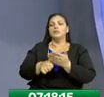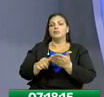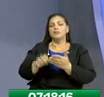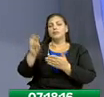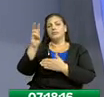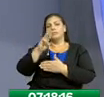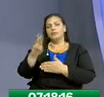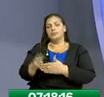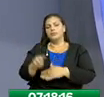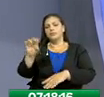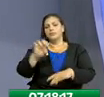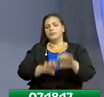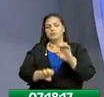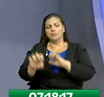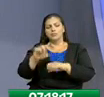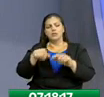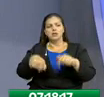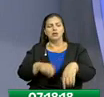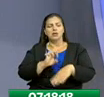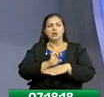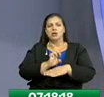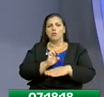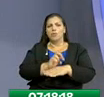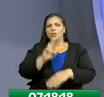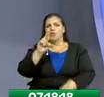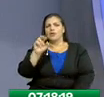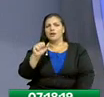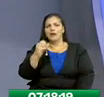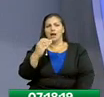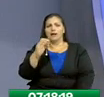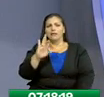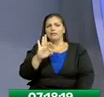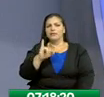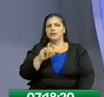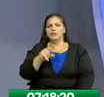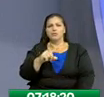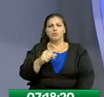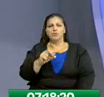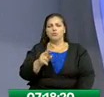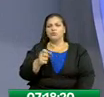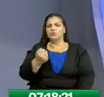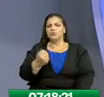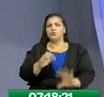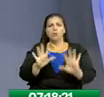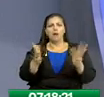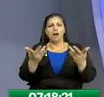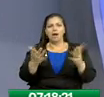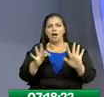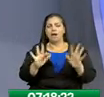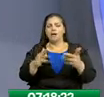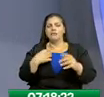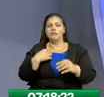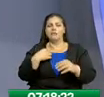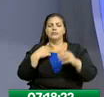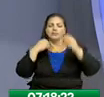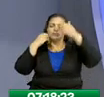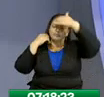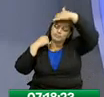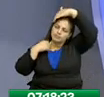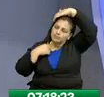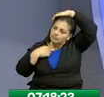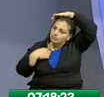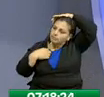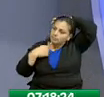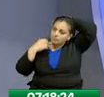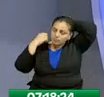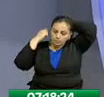No es el mismo diagnóstico que hace la CDC. No hay que entender eso, son pruebas rápidas que de todas